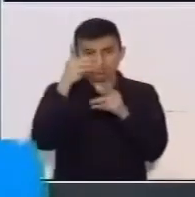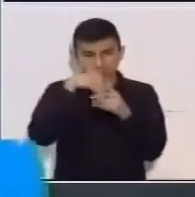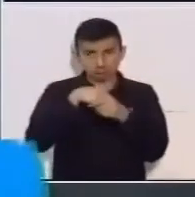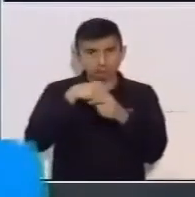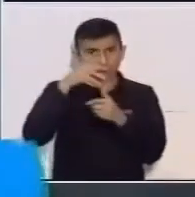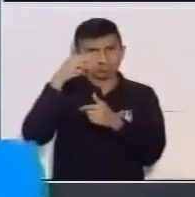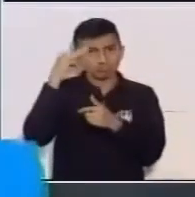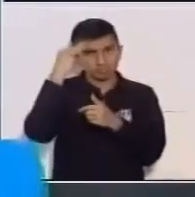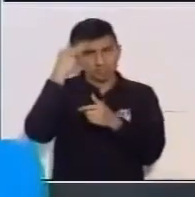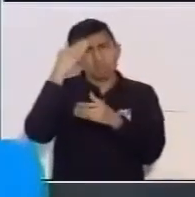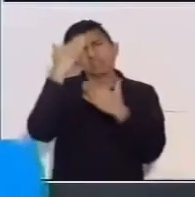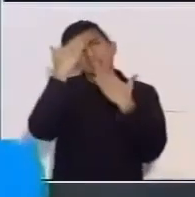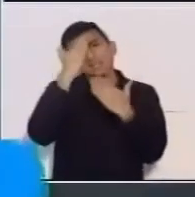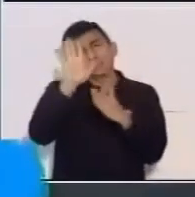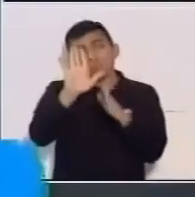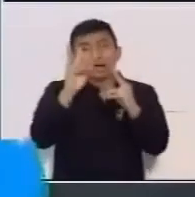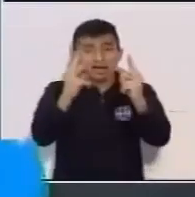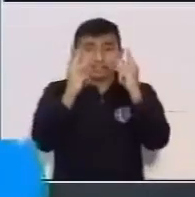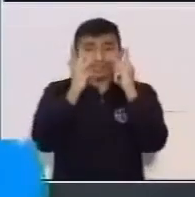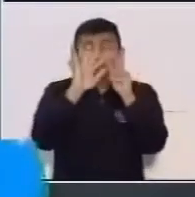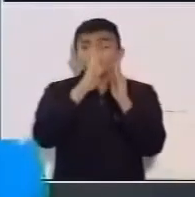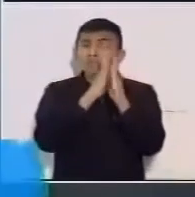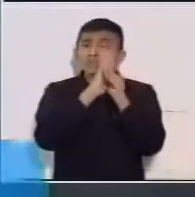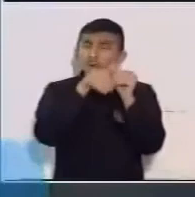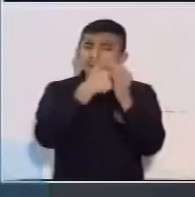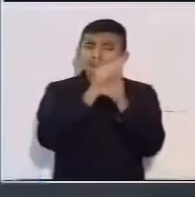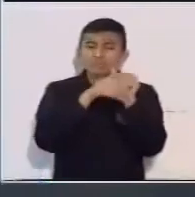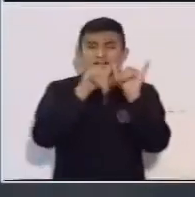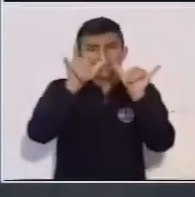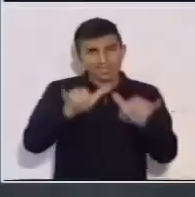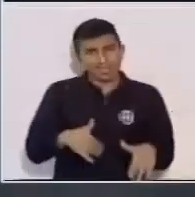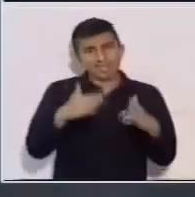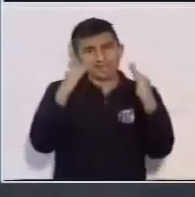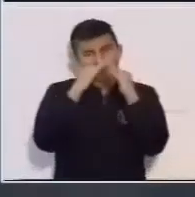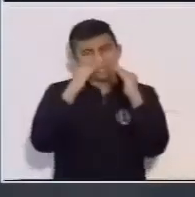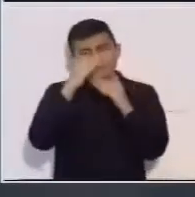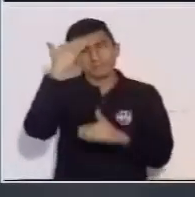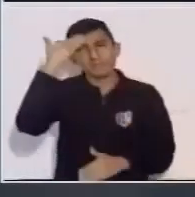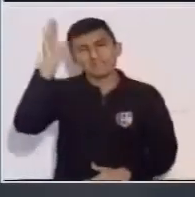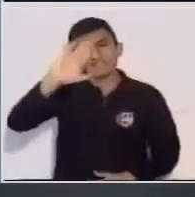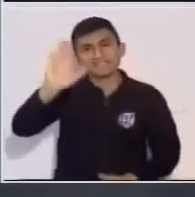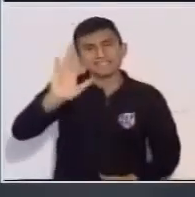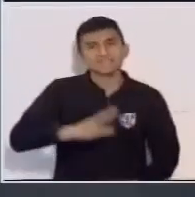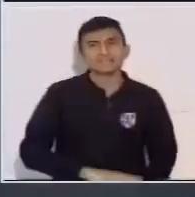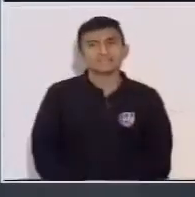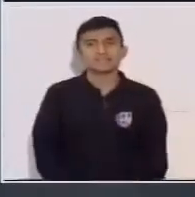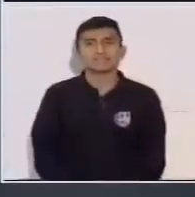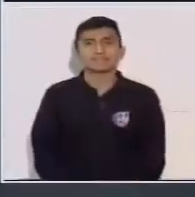Gracias por su atención, lávense las manos y quédense en casa. Hasta la próxima.